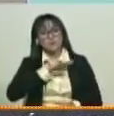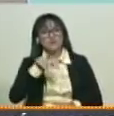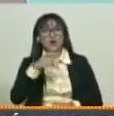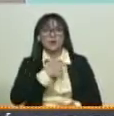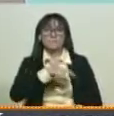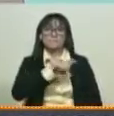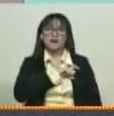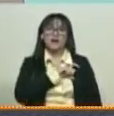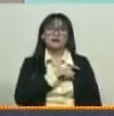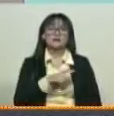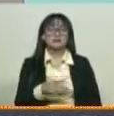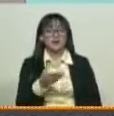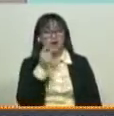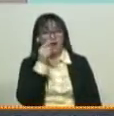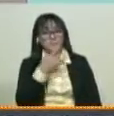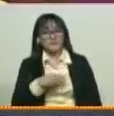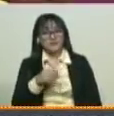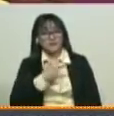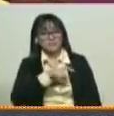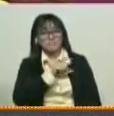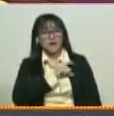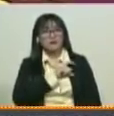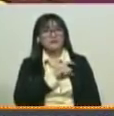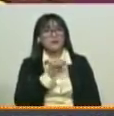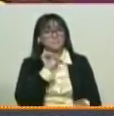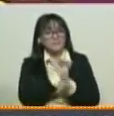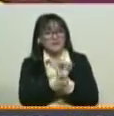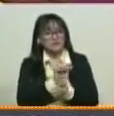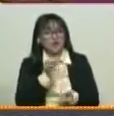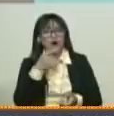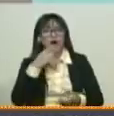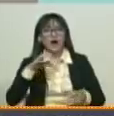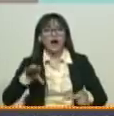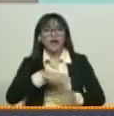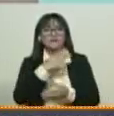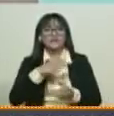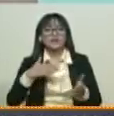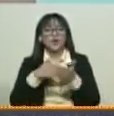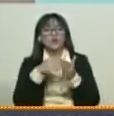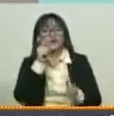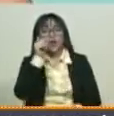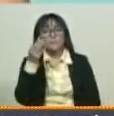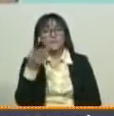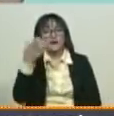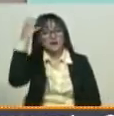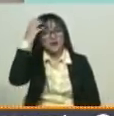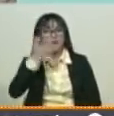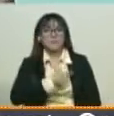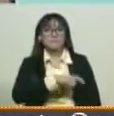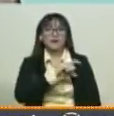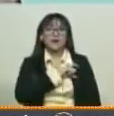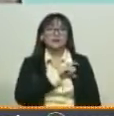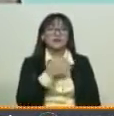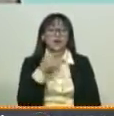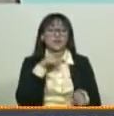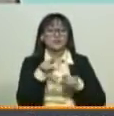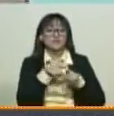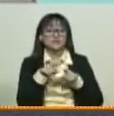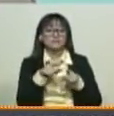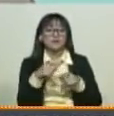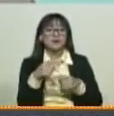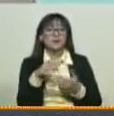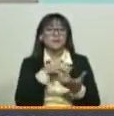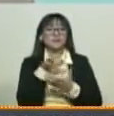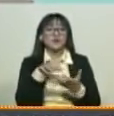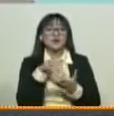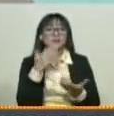preso cantantes porque escriben canciones contra este señor rey de España. Por ahí hay un chisme que hay problemas entre Leticia y la